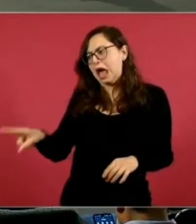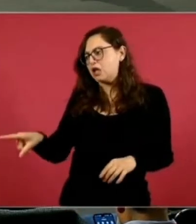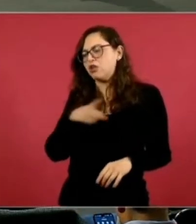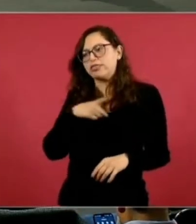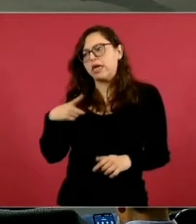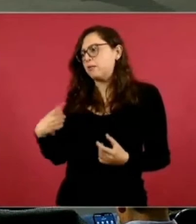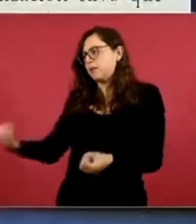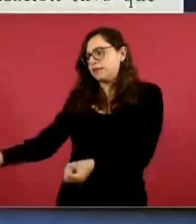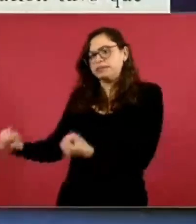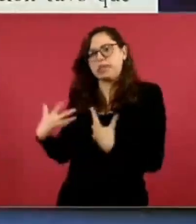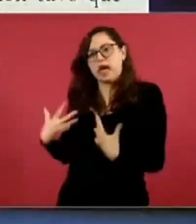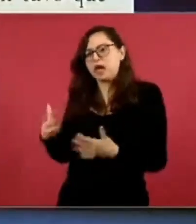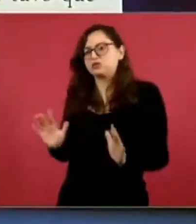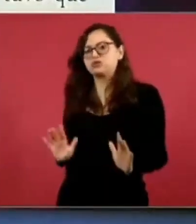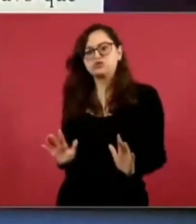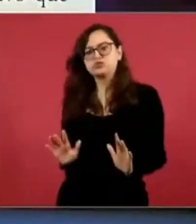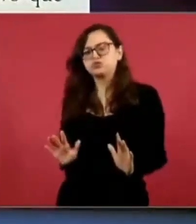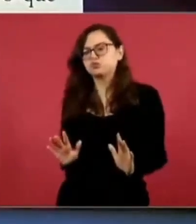y que Dios